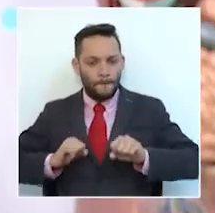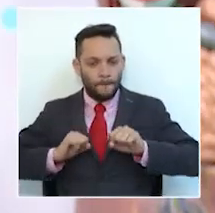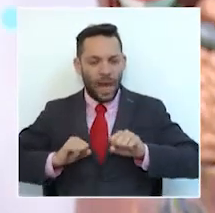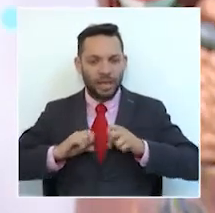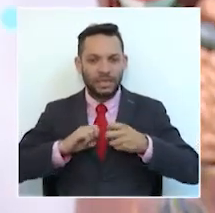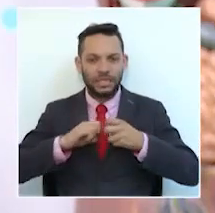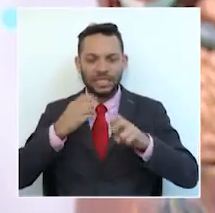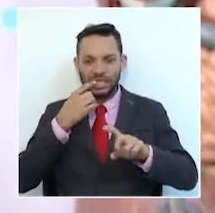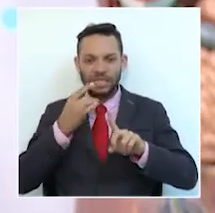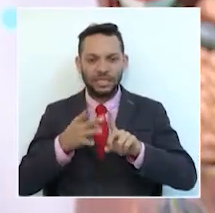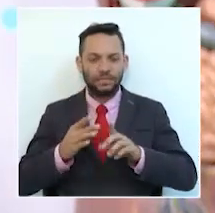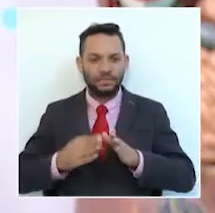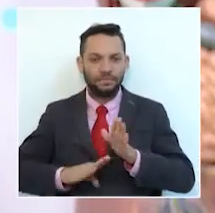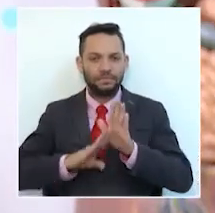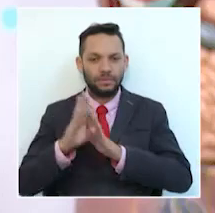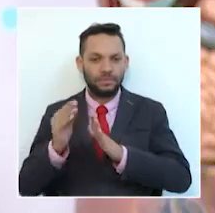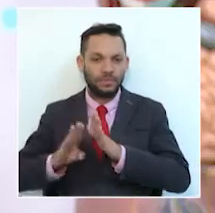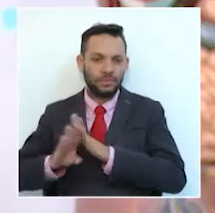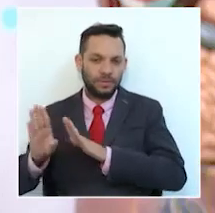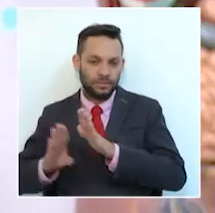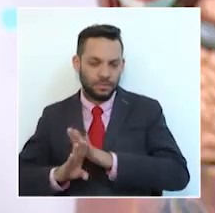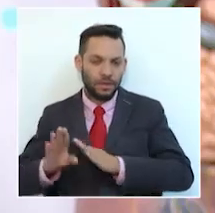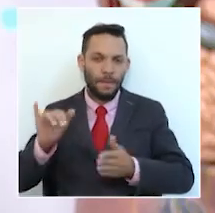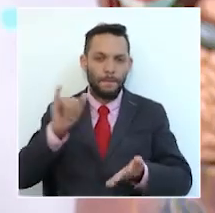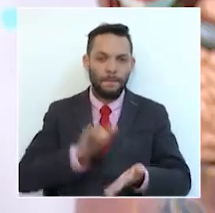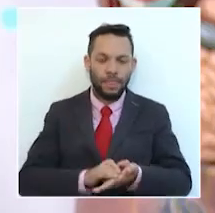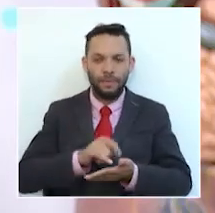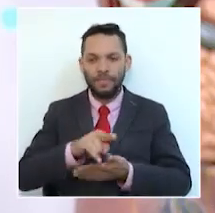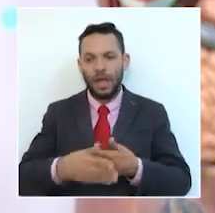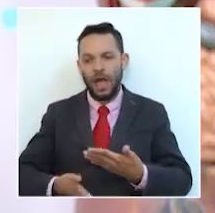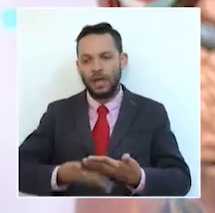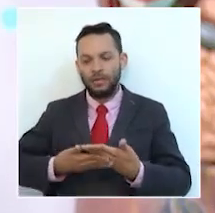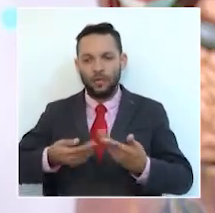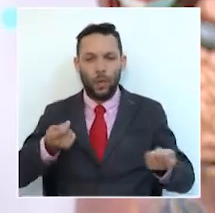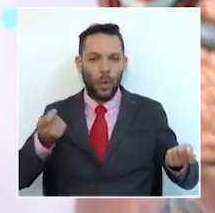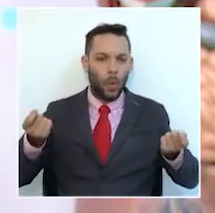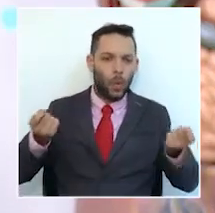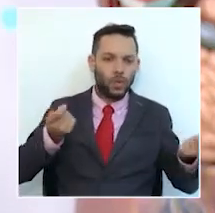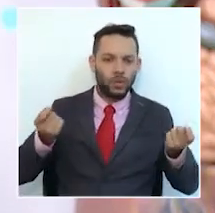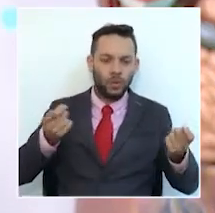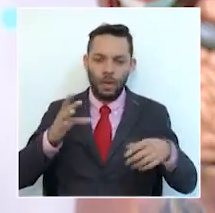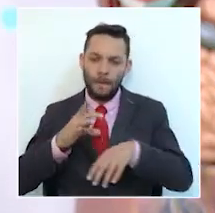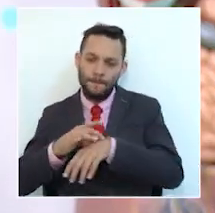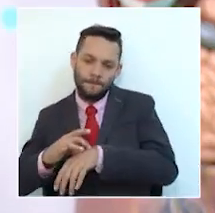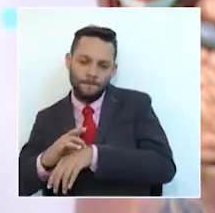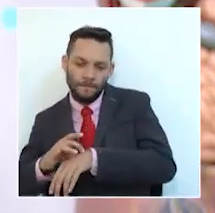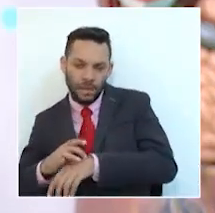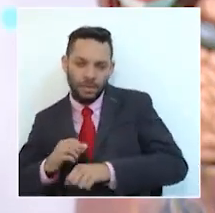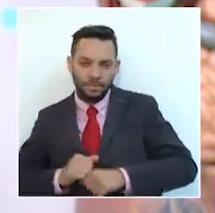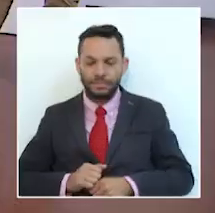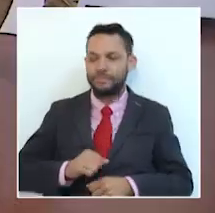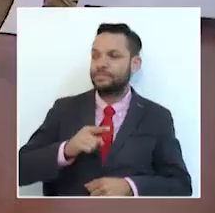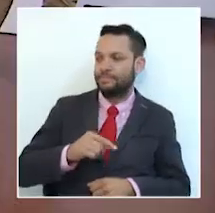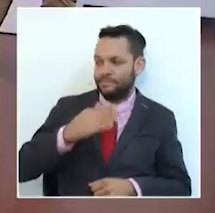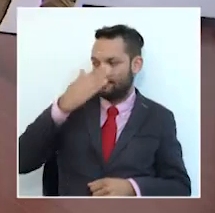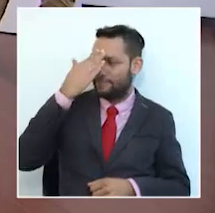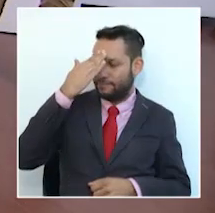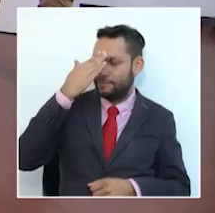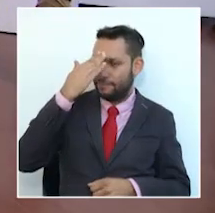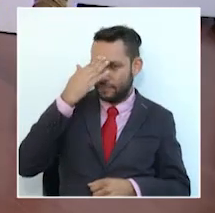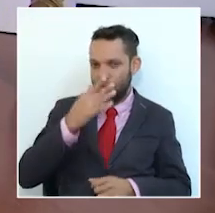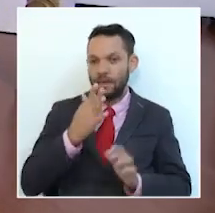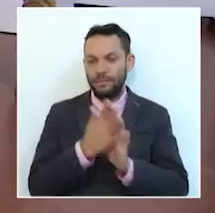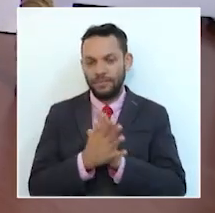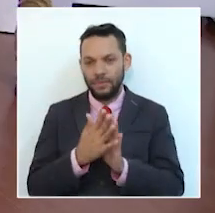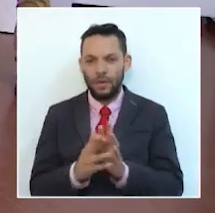también y eliminarlos pero tenemos que hacerlo controladamente bajo la dirección médica de que si lo hacemos claro bueno que puedan conocer